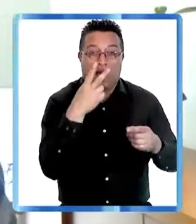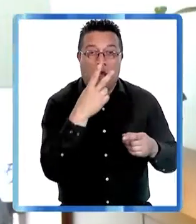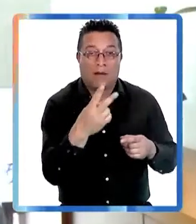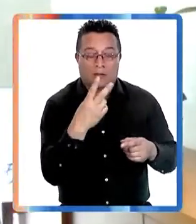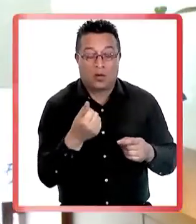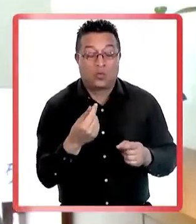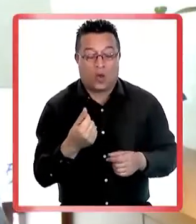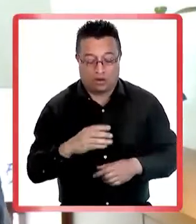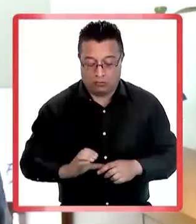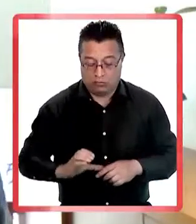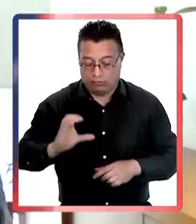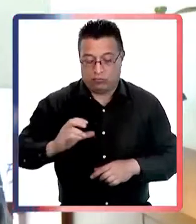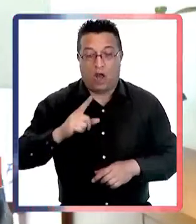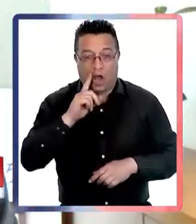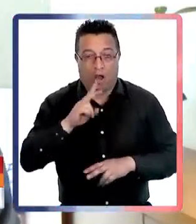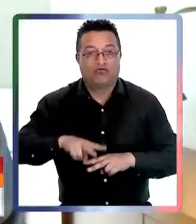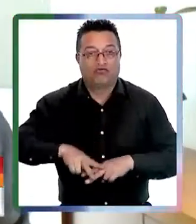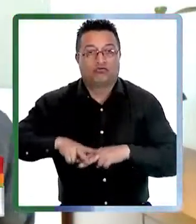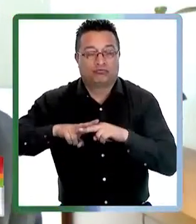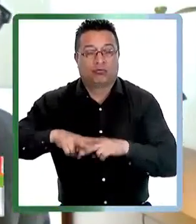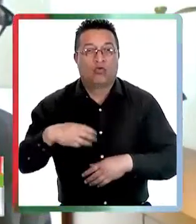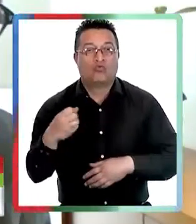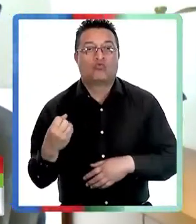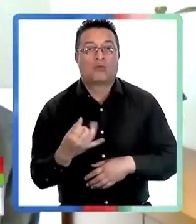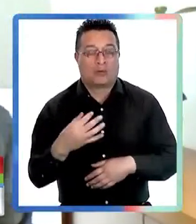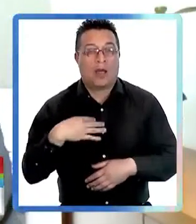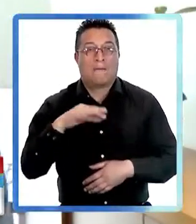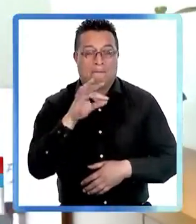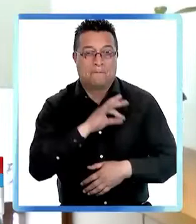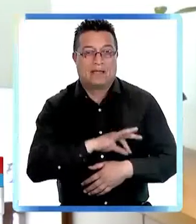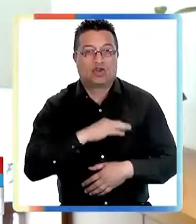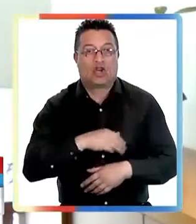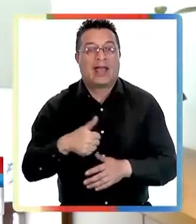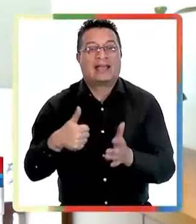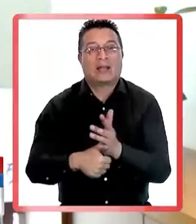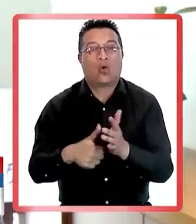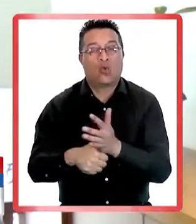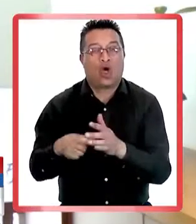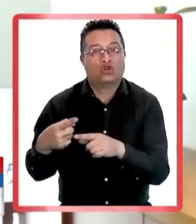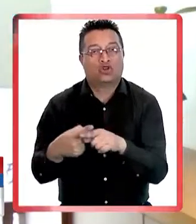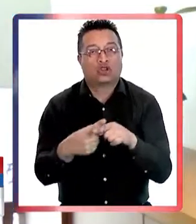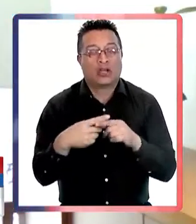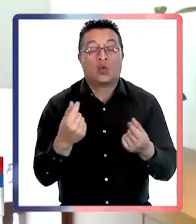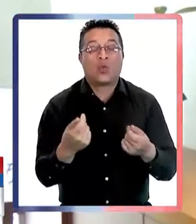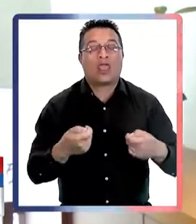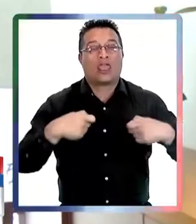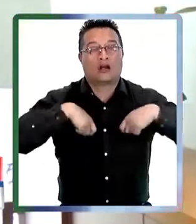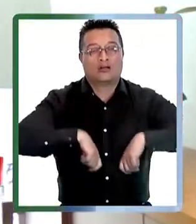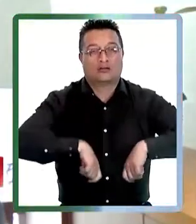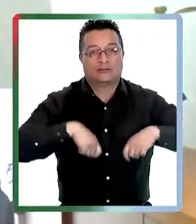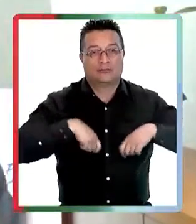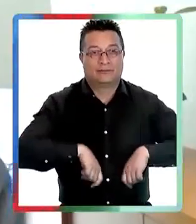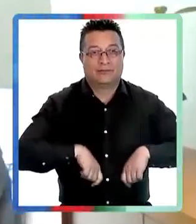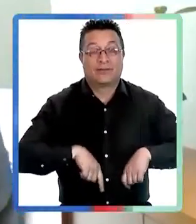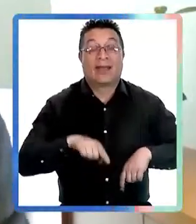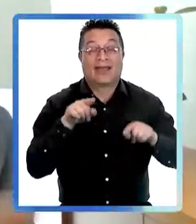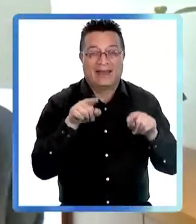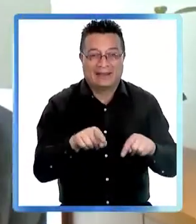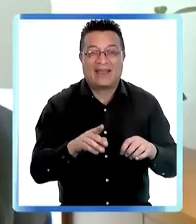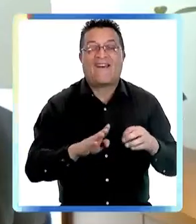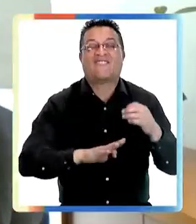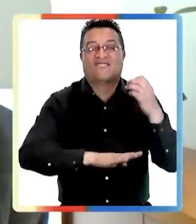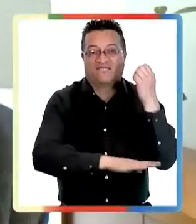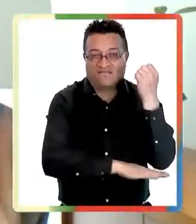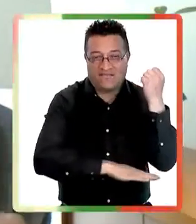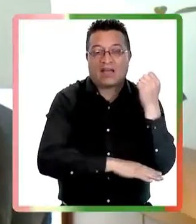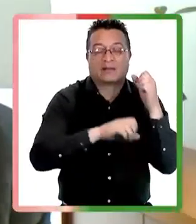poder ver cuánto tiene acumulado en la pensión del Seguro Social y cuánto va rentando. Y esta va a ser la